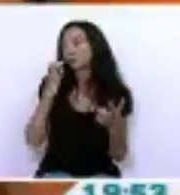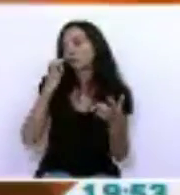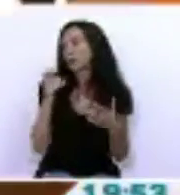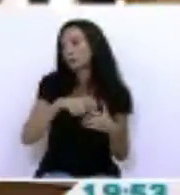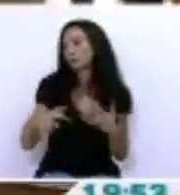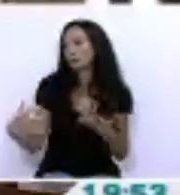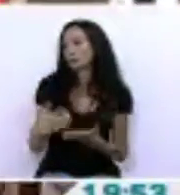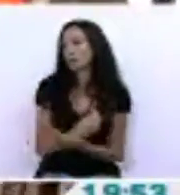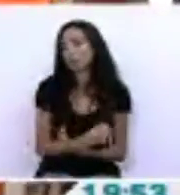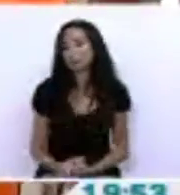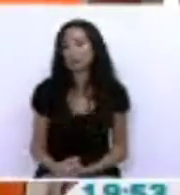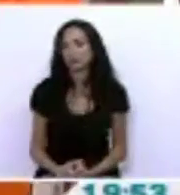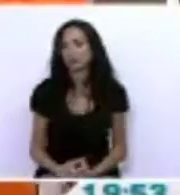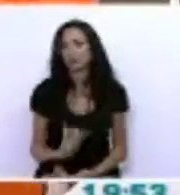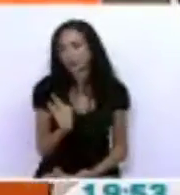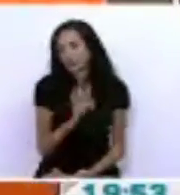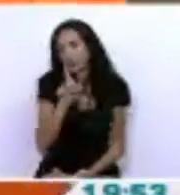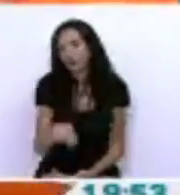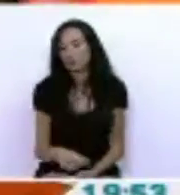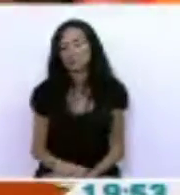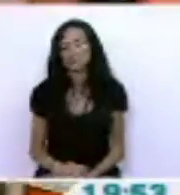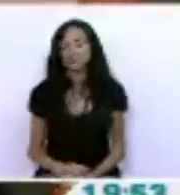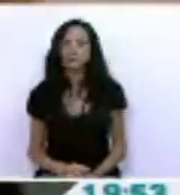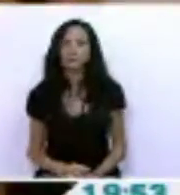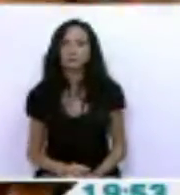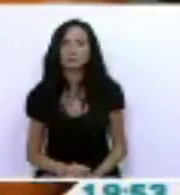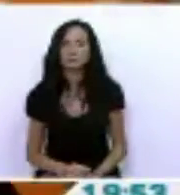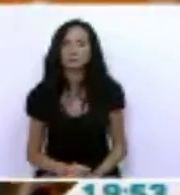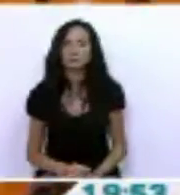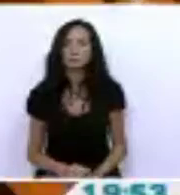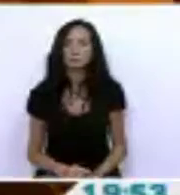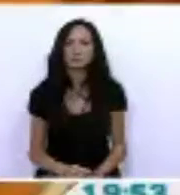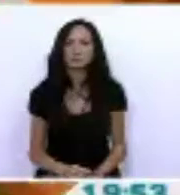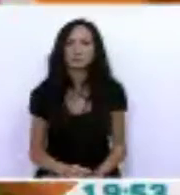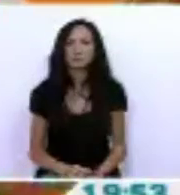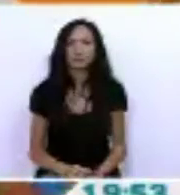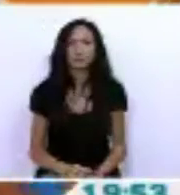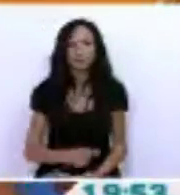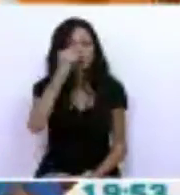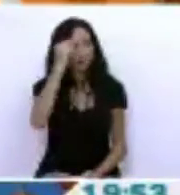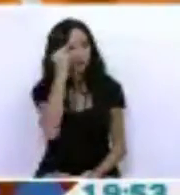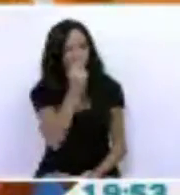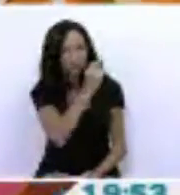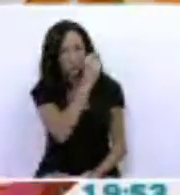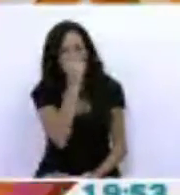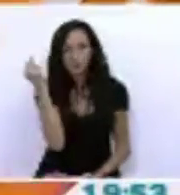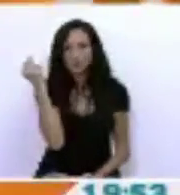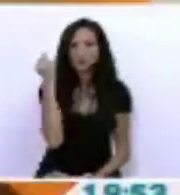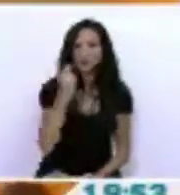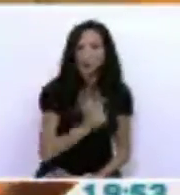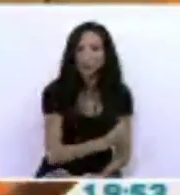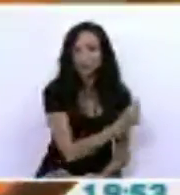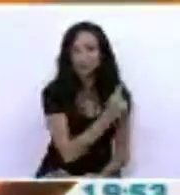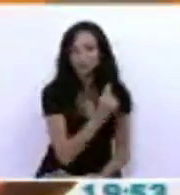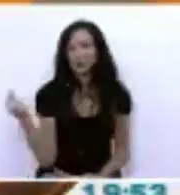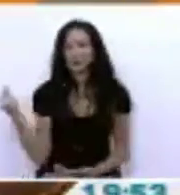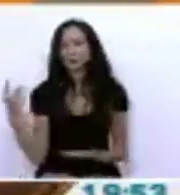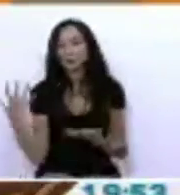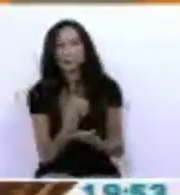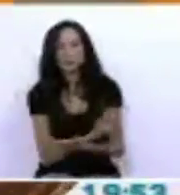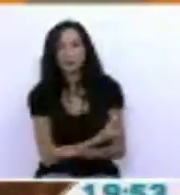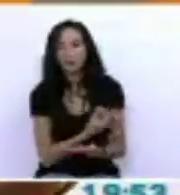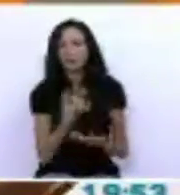mundo y nosotros pues no vamos a ser menos, claro. Comuniones, bautizos, todo tipo de celebraciones, las graduaciones. Tú también vivís de eso,